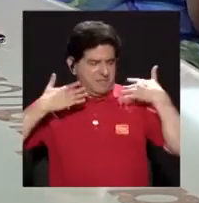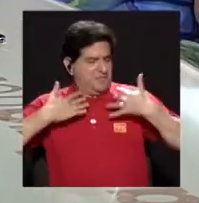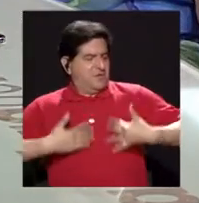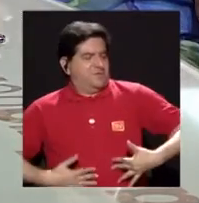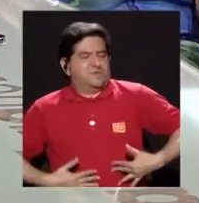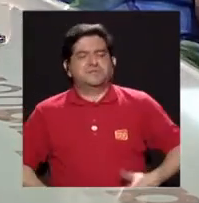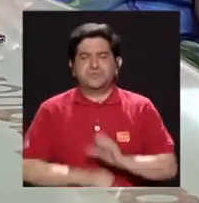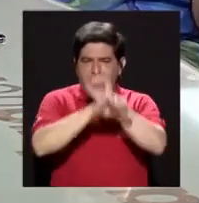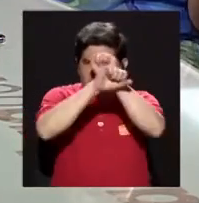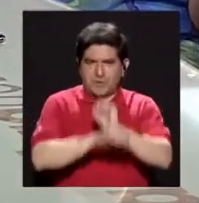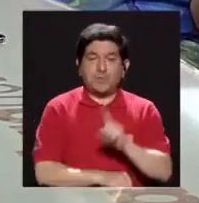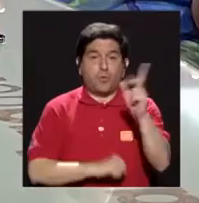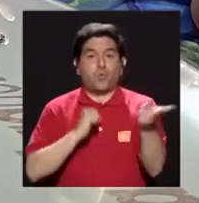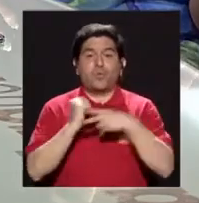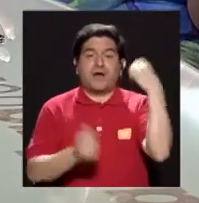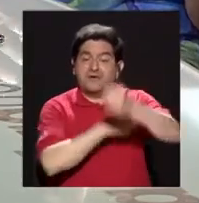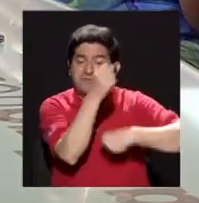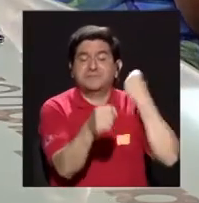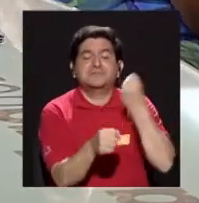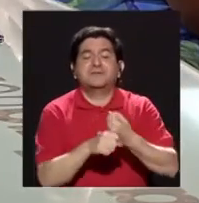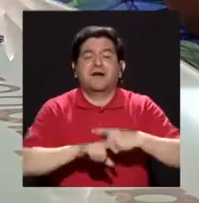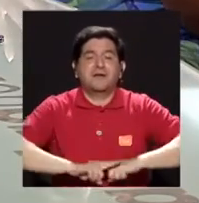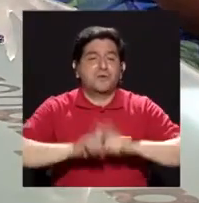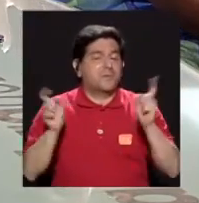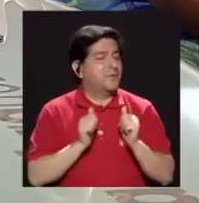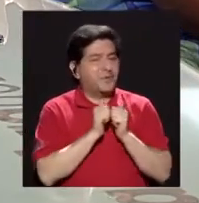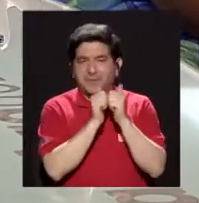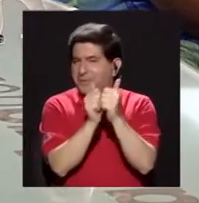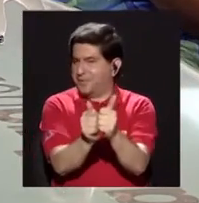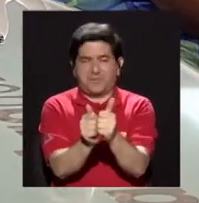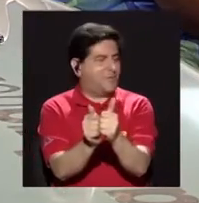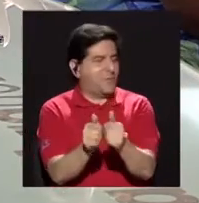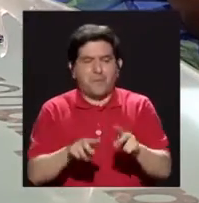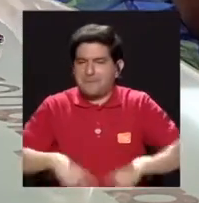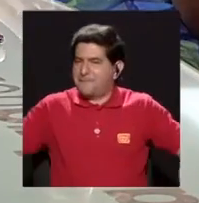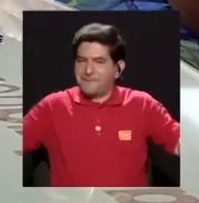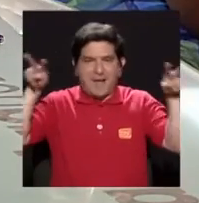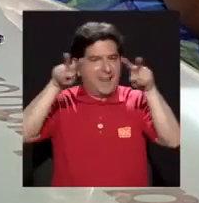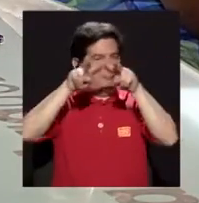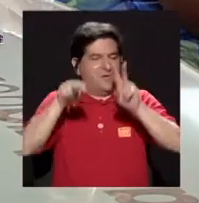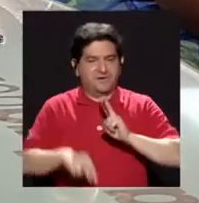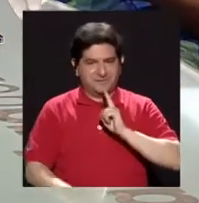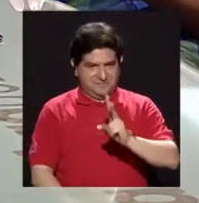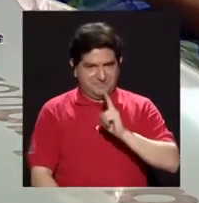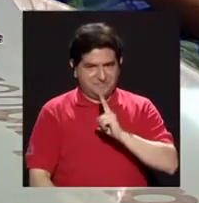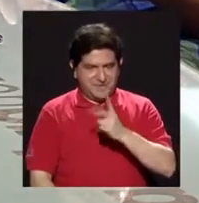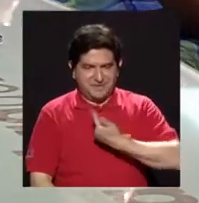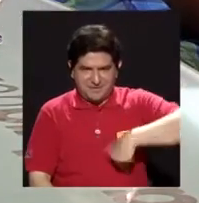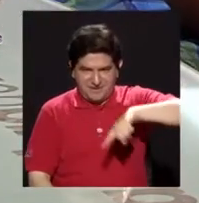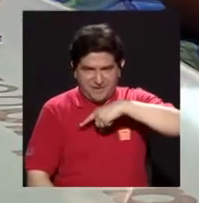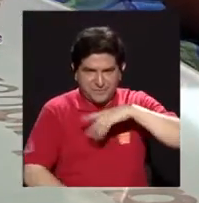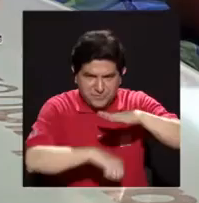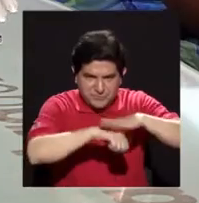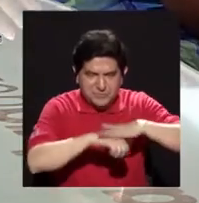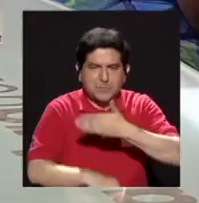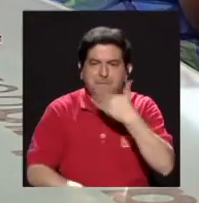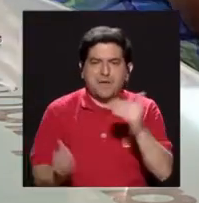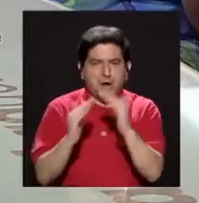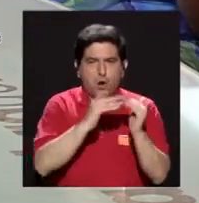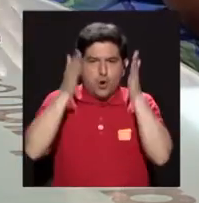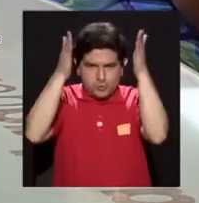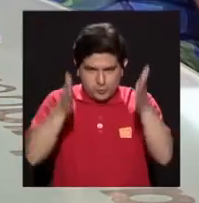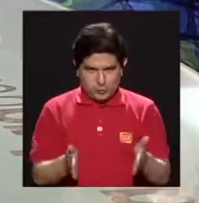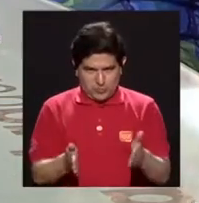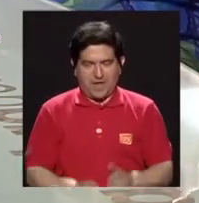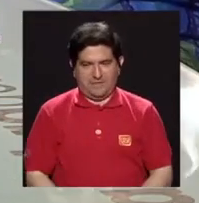traje típico una vez al año, pero no acompañado de valores que realmente nos haga ser mejores ciudadanos y ciudadanas,